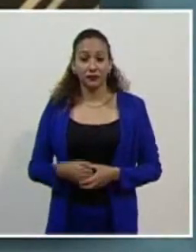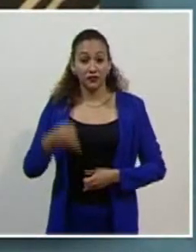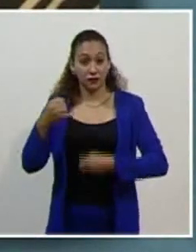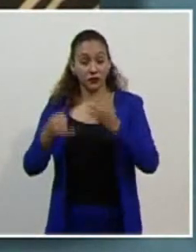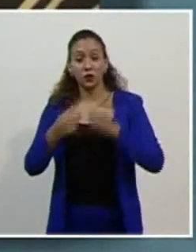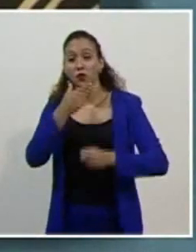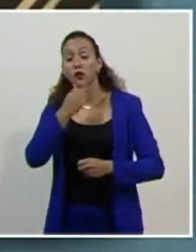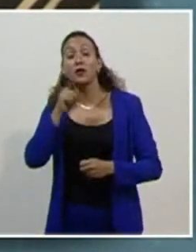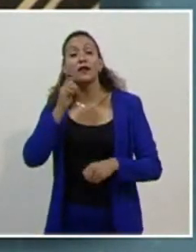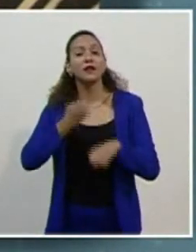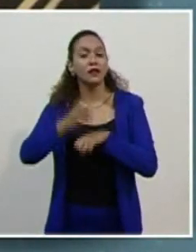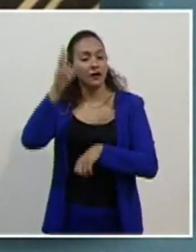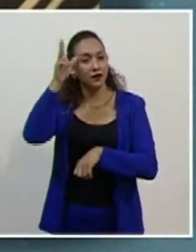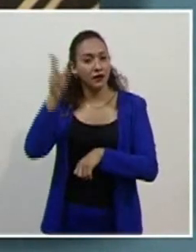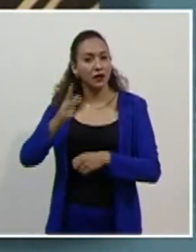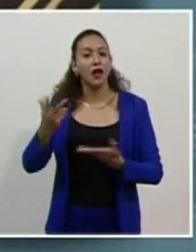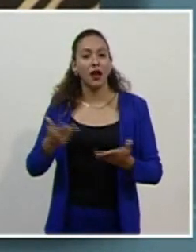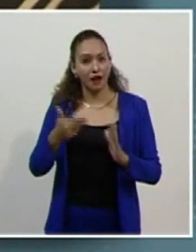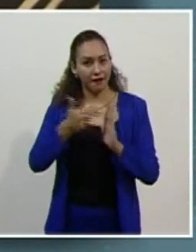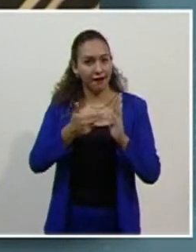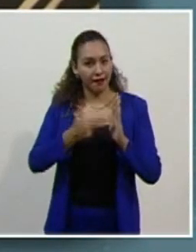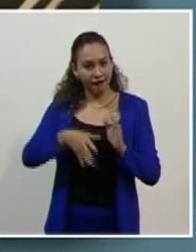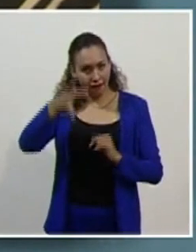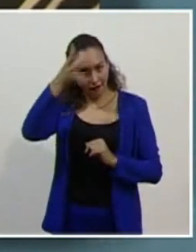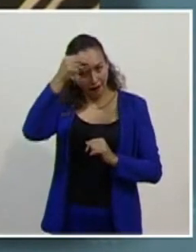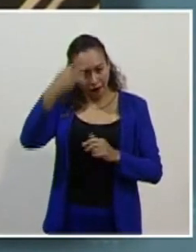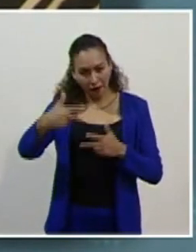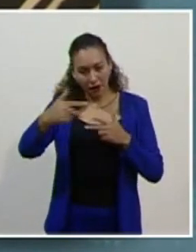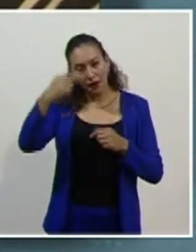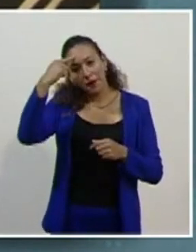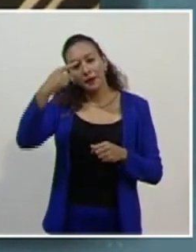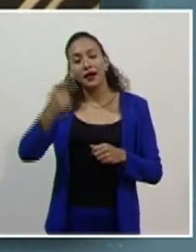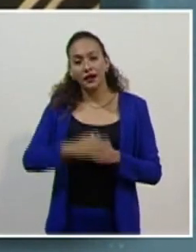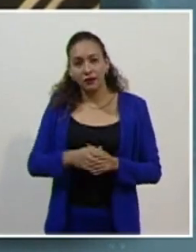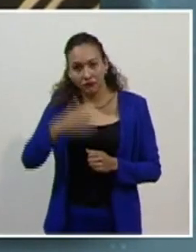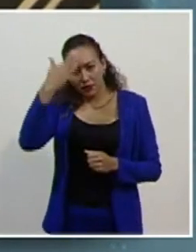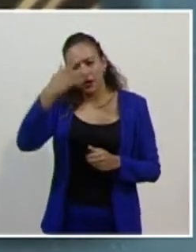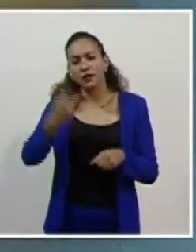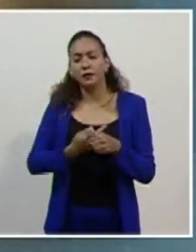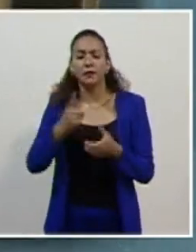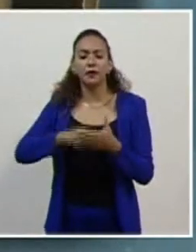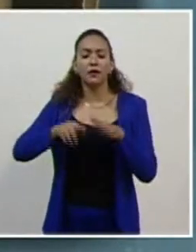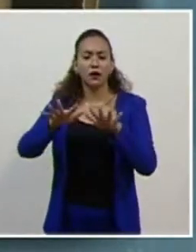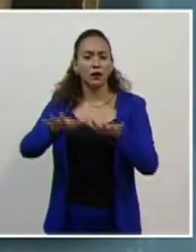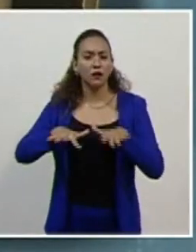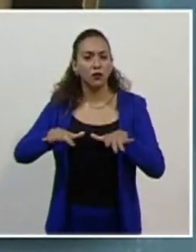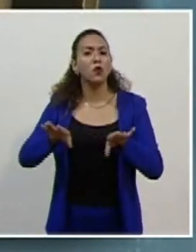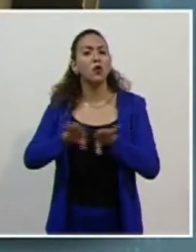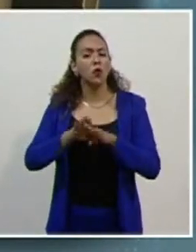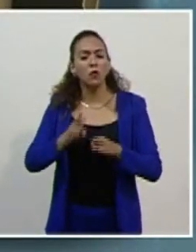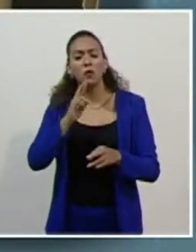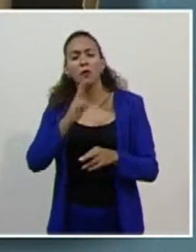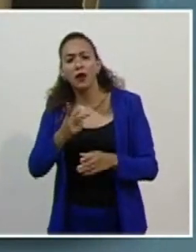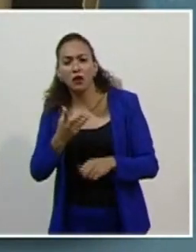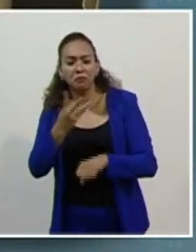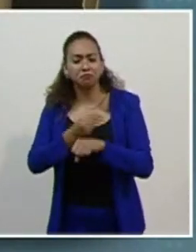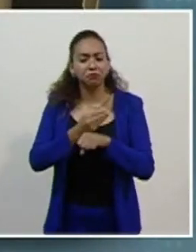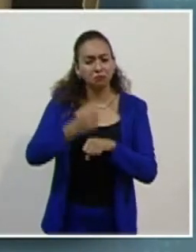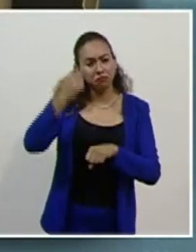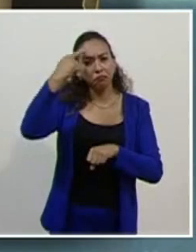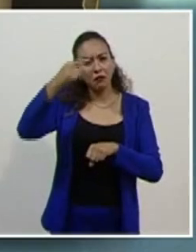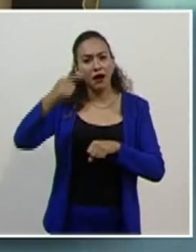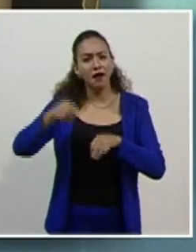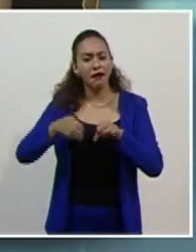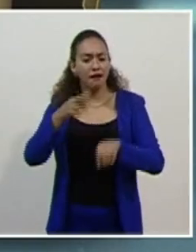Juezas y jueces de Hidalgo participan en un taller virtual para consolidar las audiencias concentradas y mejorar los modelos de gestión